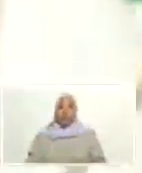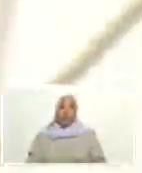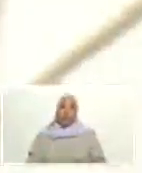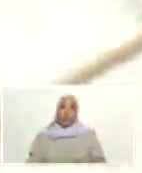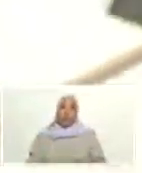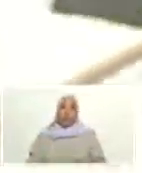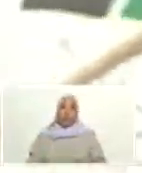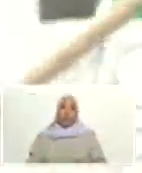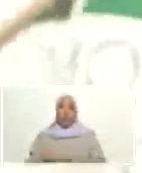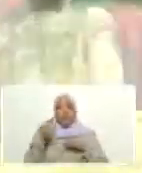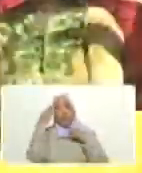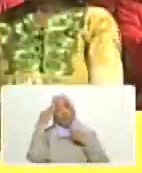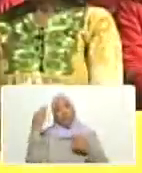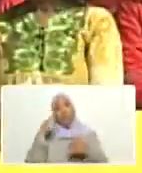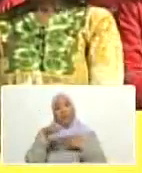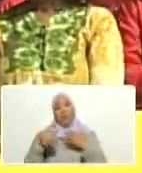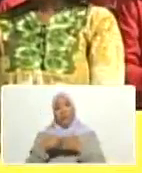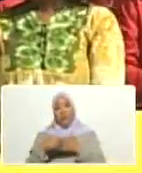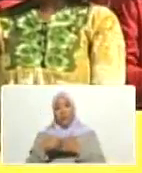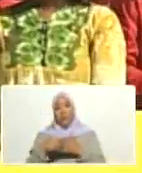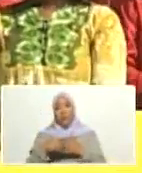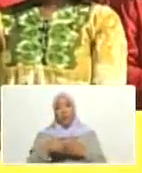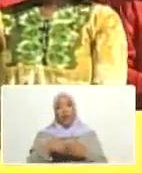Mi saludo a todo el pueblo.